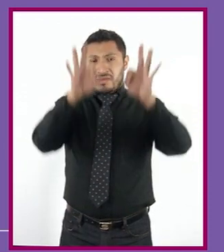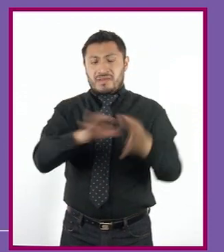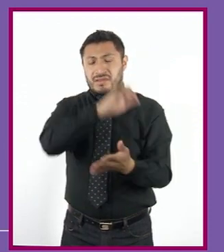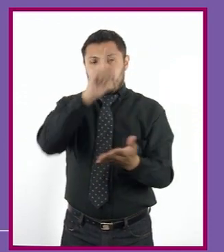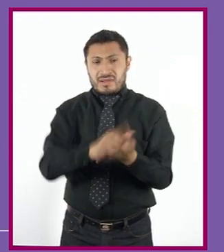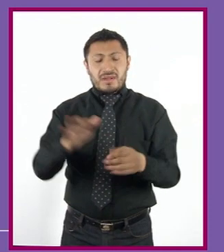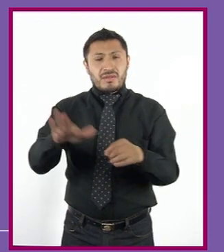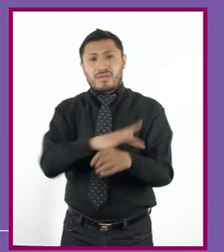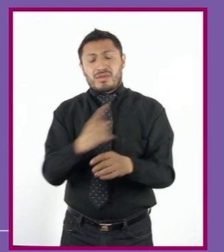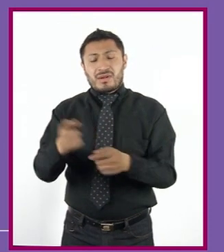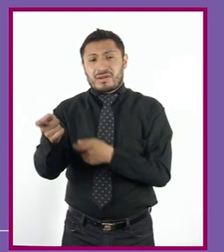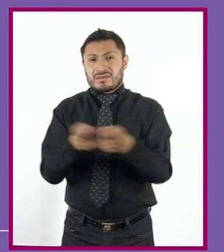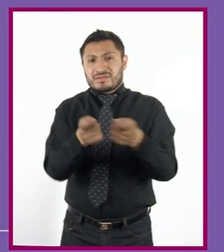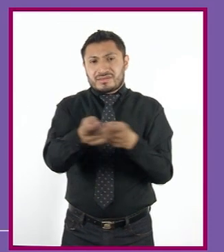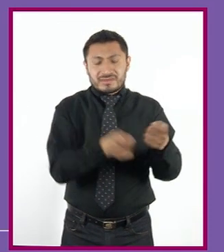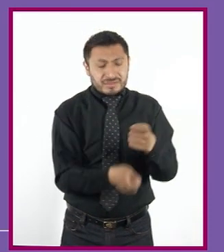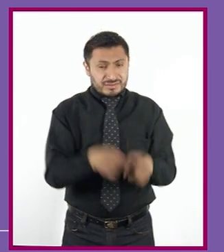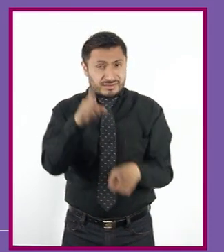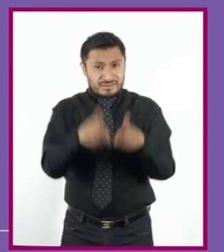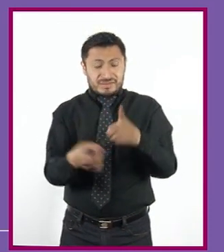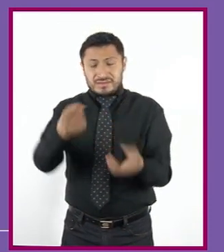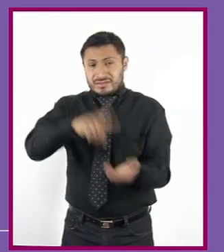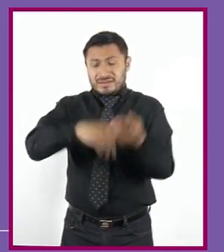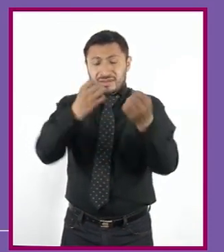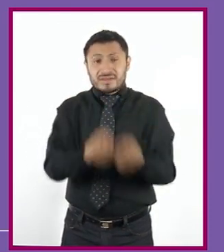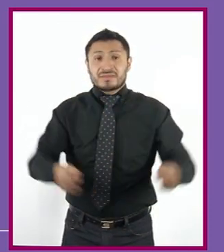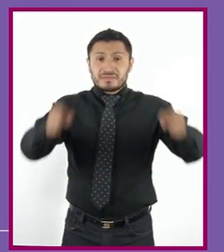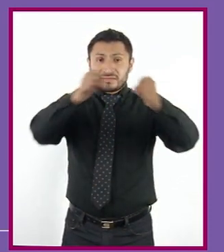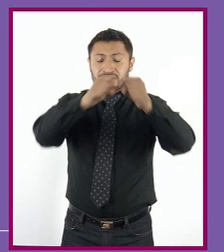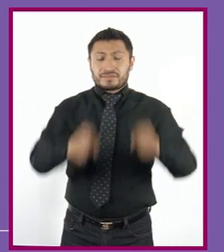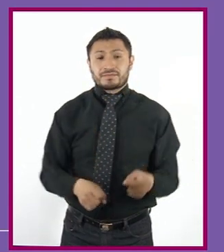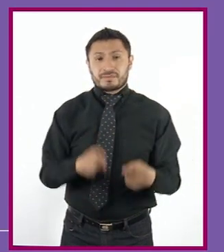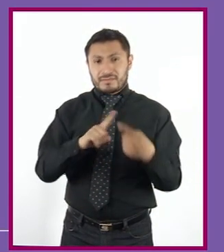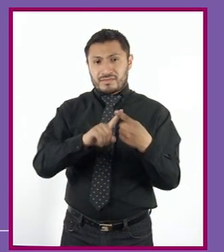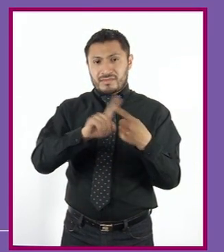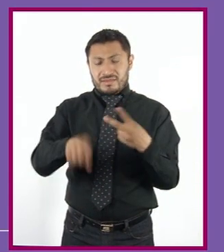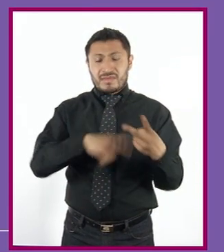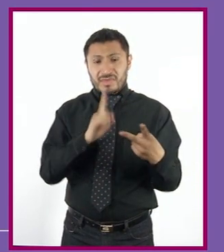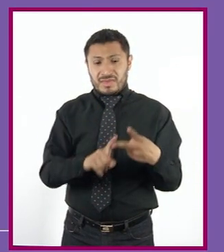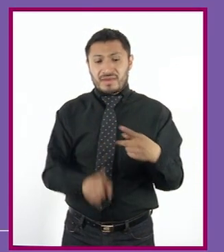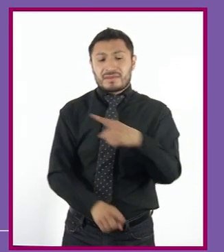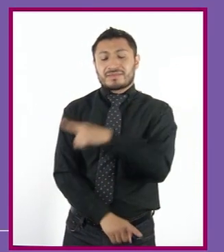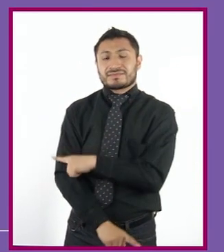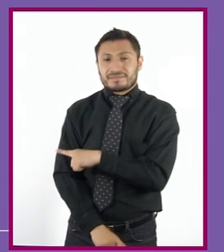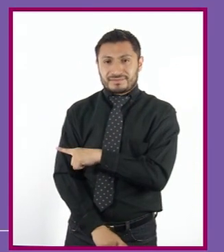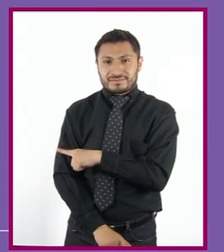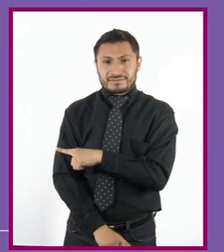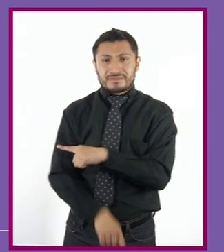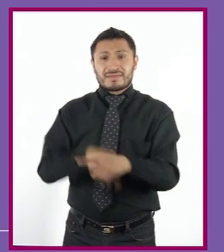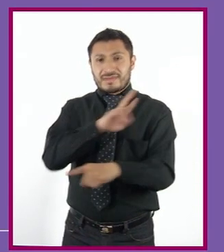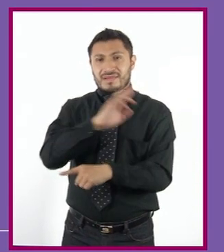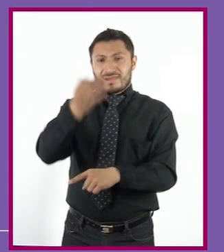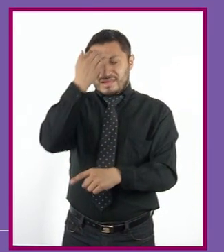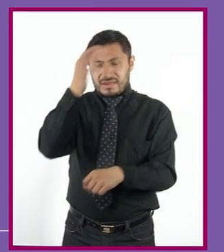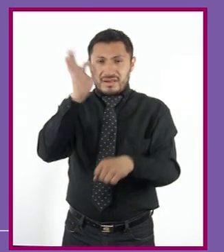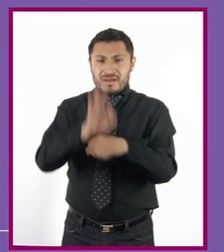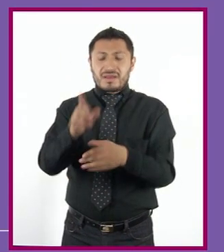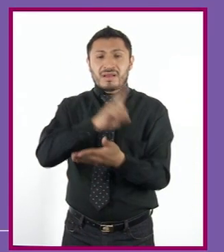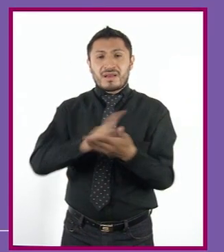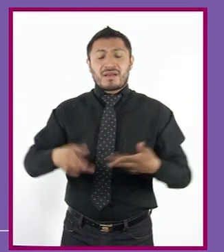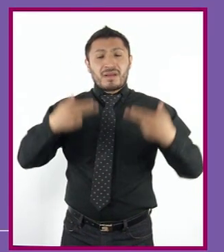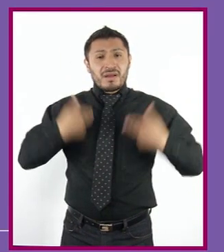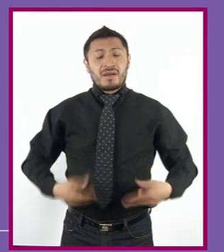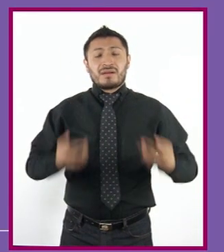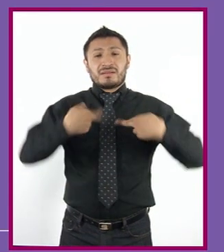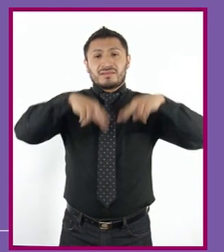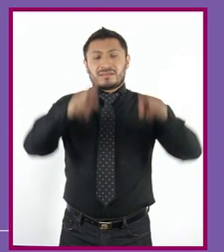leyes regulan el funcionamiento de la sociedad. 2. El reconocimiento y protección de los derechos humanos que son